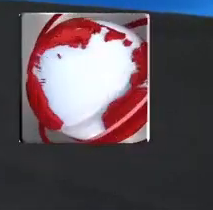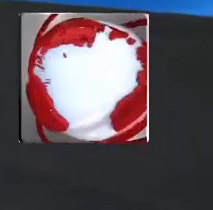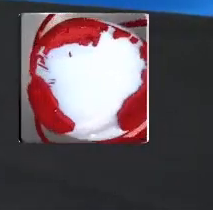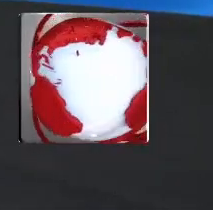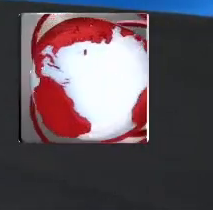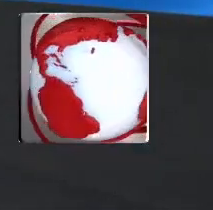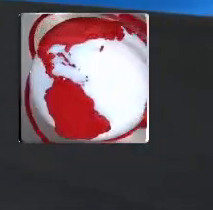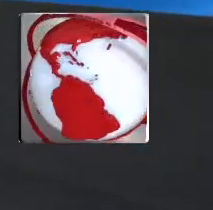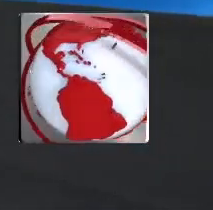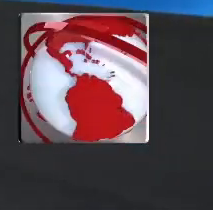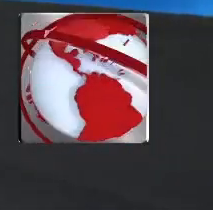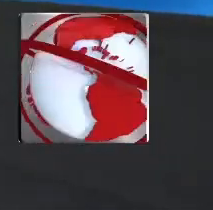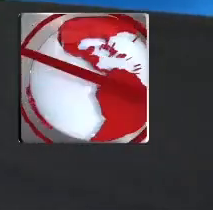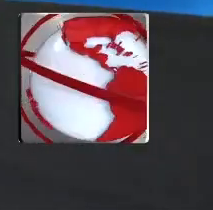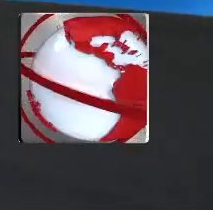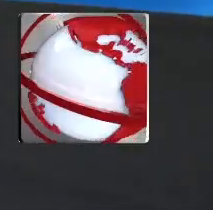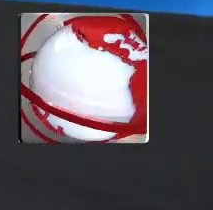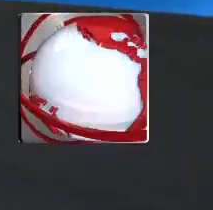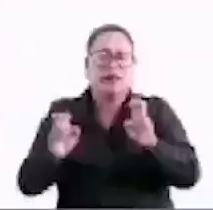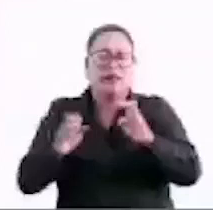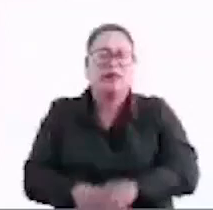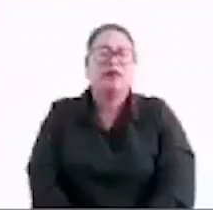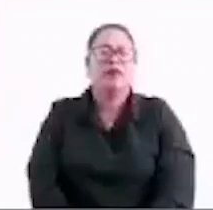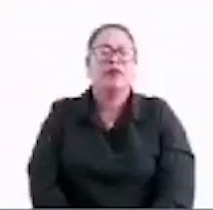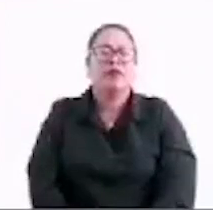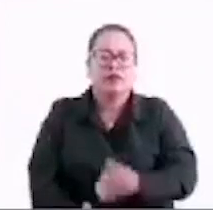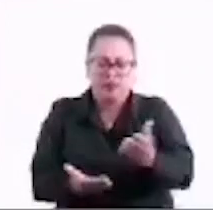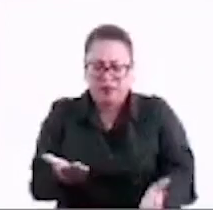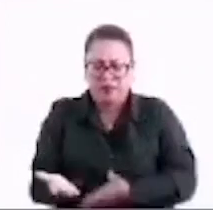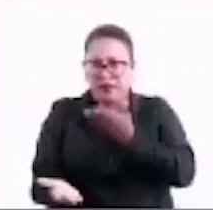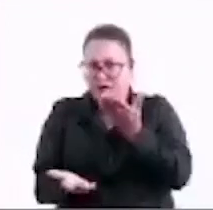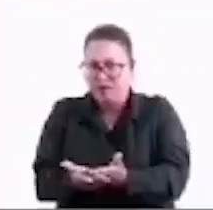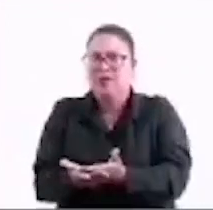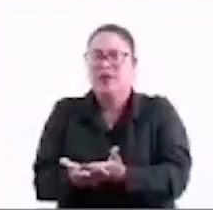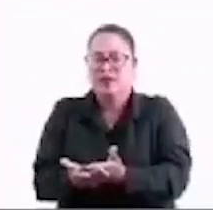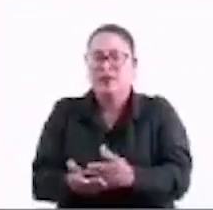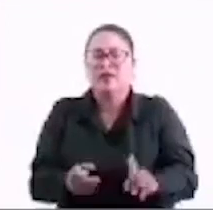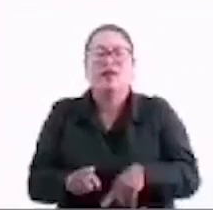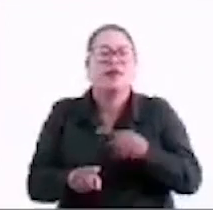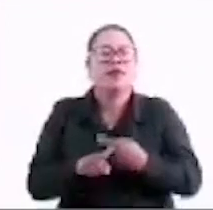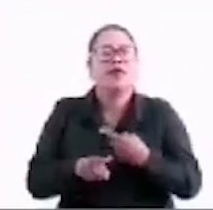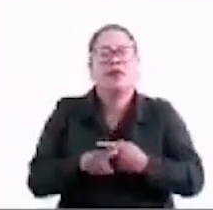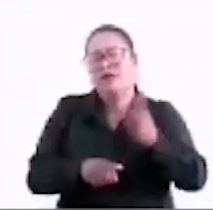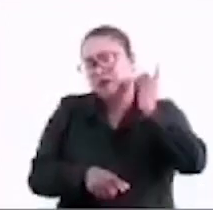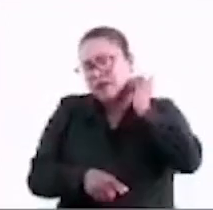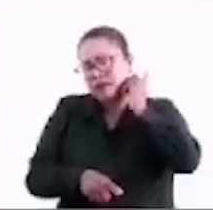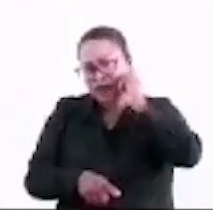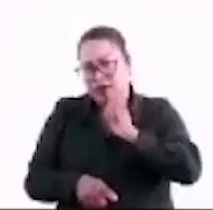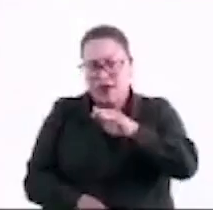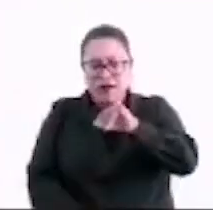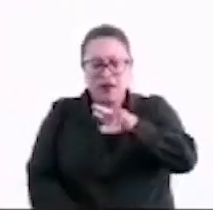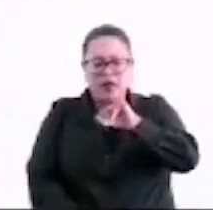deudas a proveedores y pagos a los mismos. La propuesta para reformar la fracción octava y